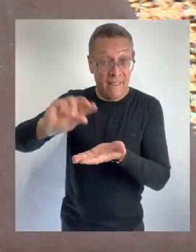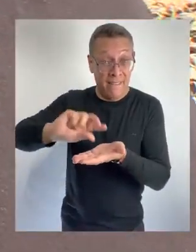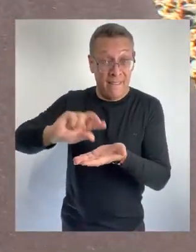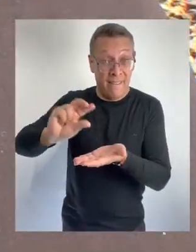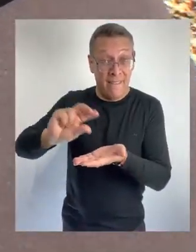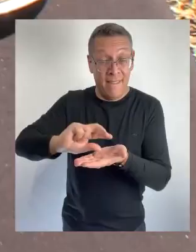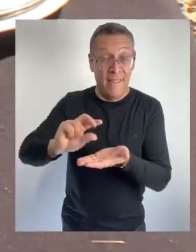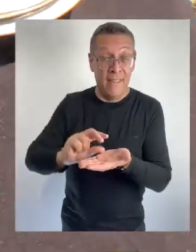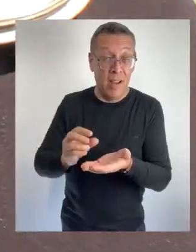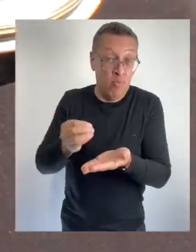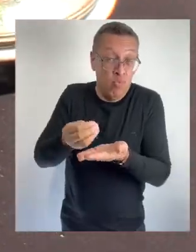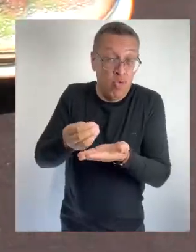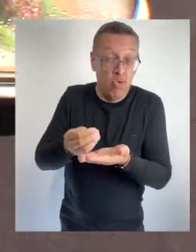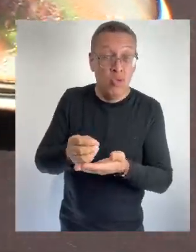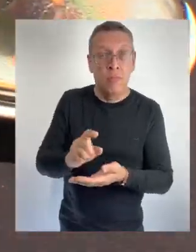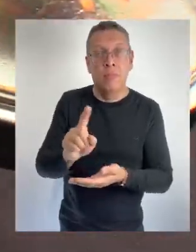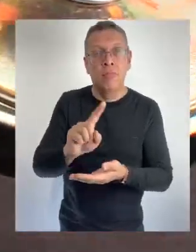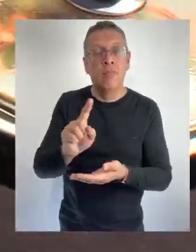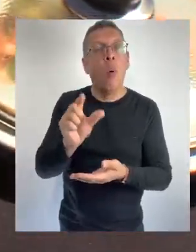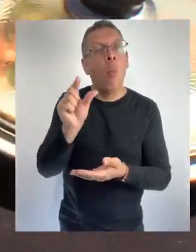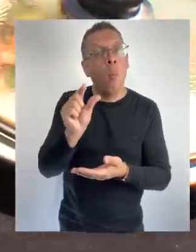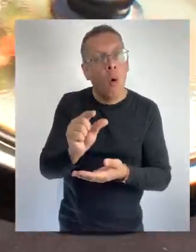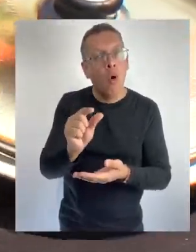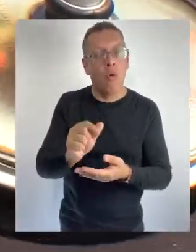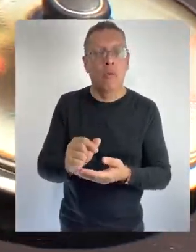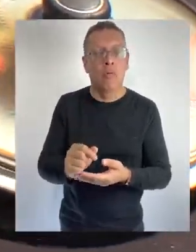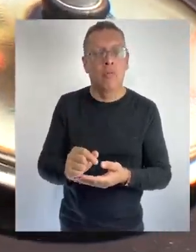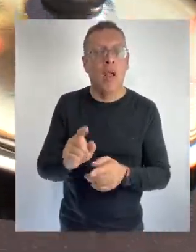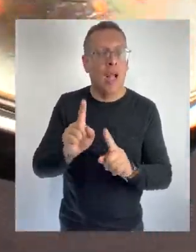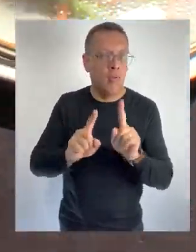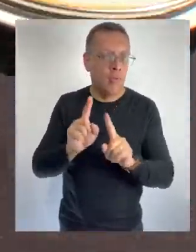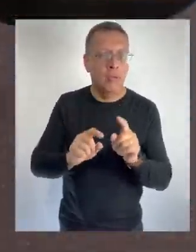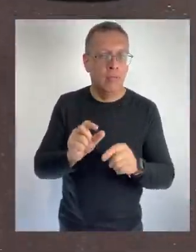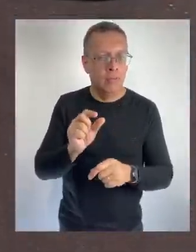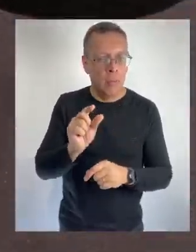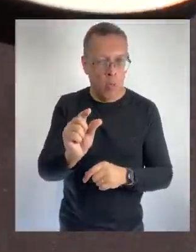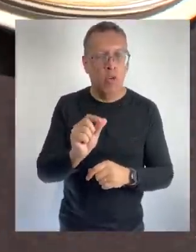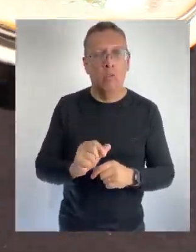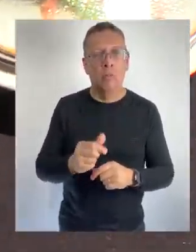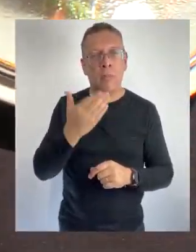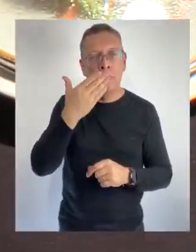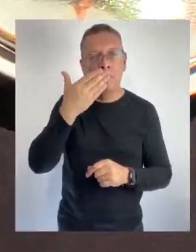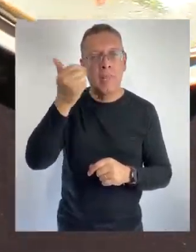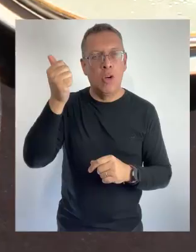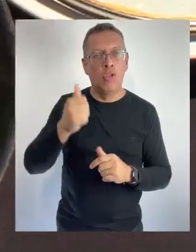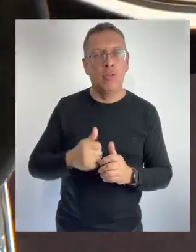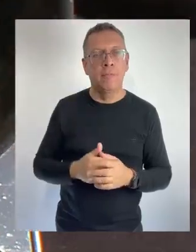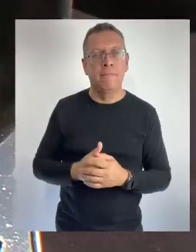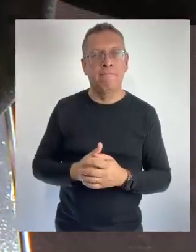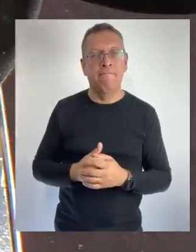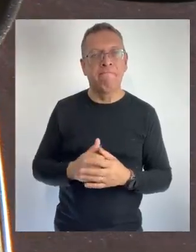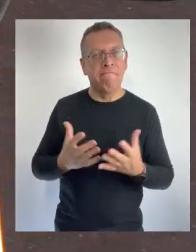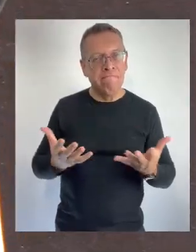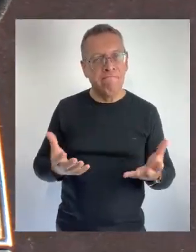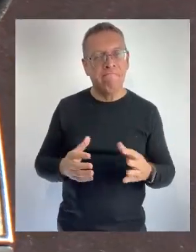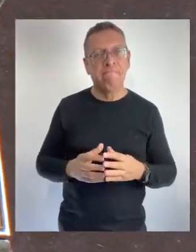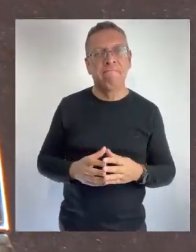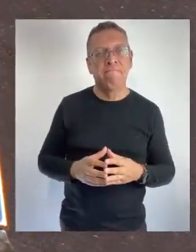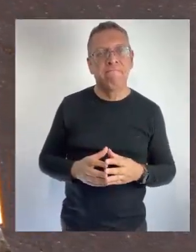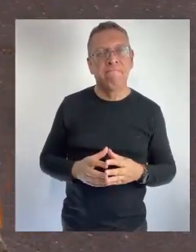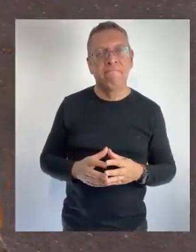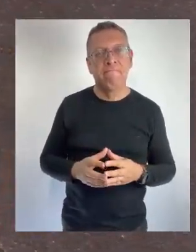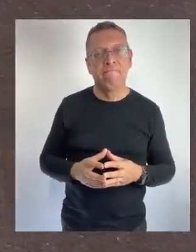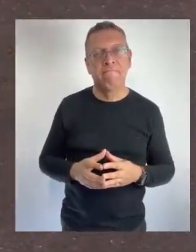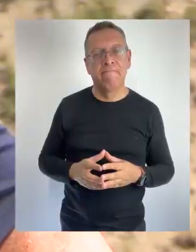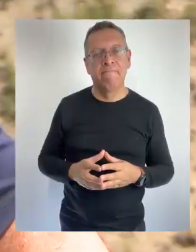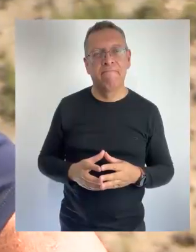también. Me enojo cuando tiene mucha sal la comida, no la como. Yo prefiero poner más sal si de verdad yo ve que falta, que de